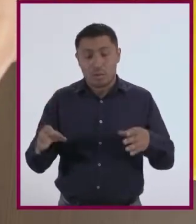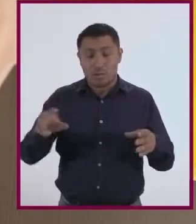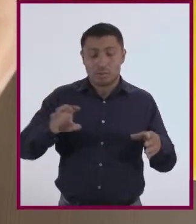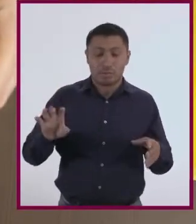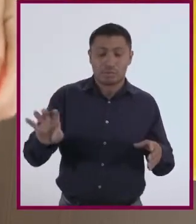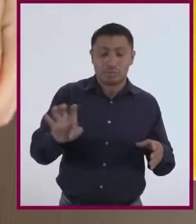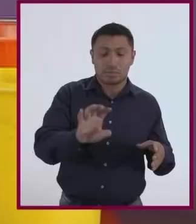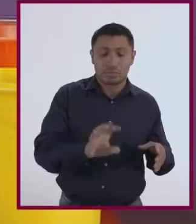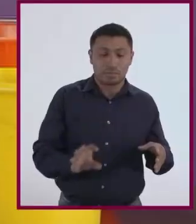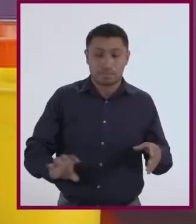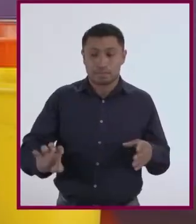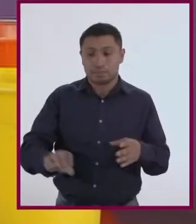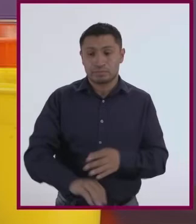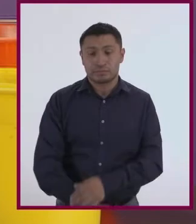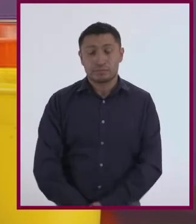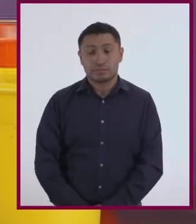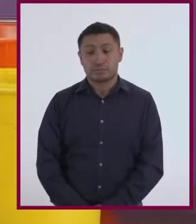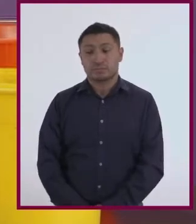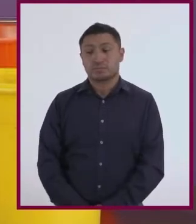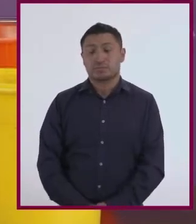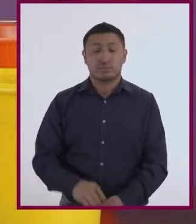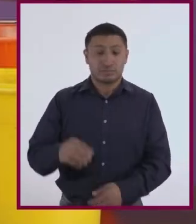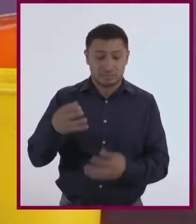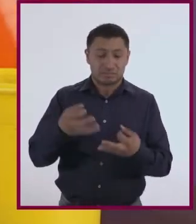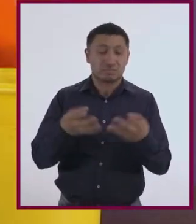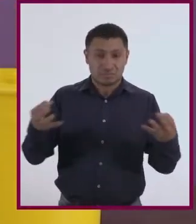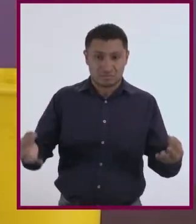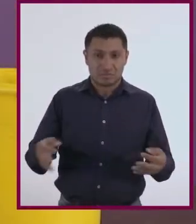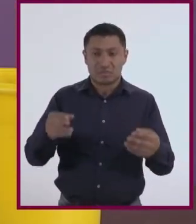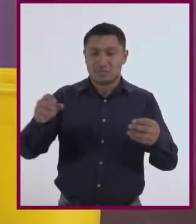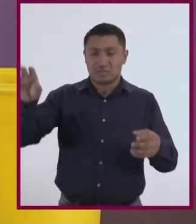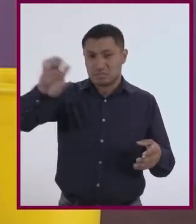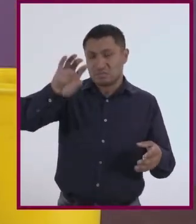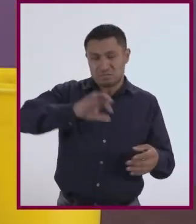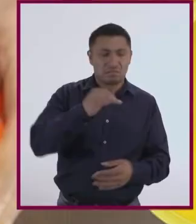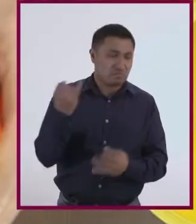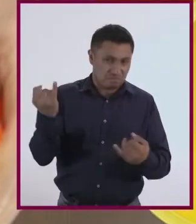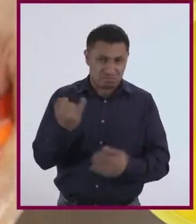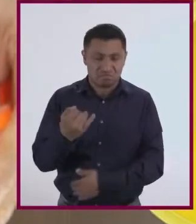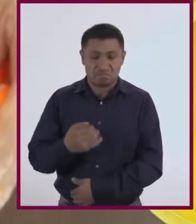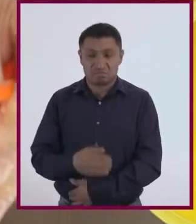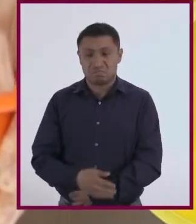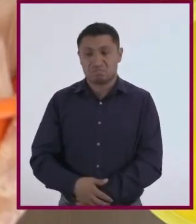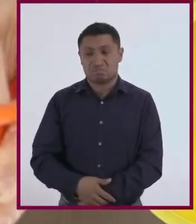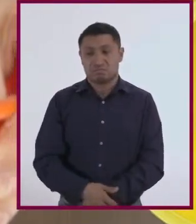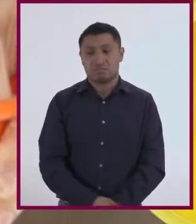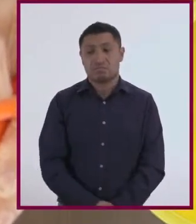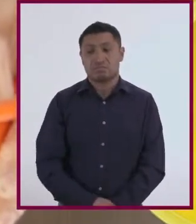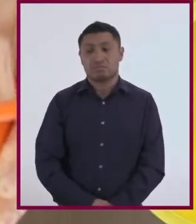distribuida. Y si nos queda un poquito de tierra, no está de más echarla también.